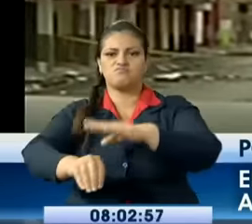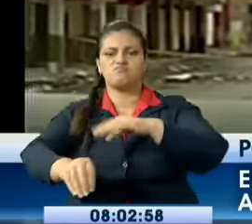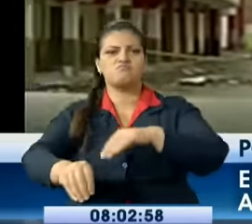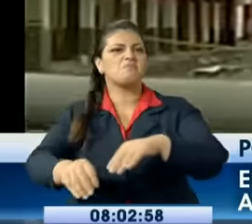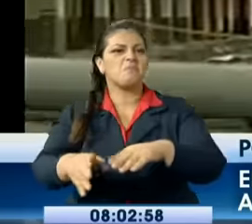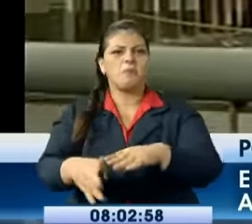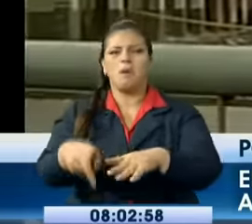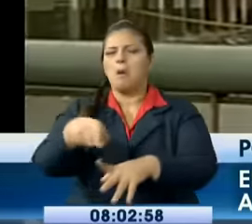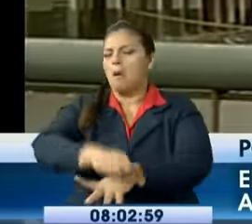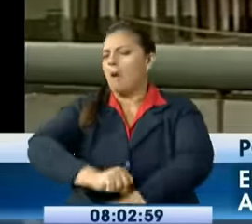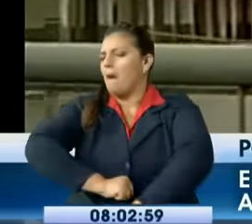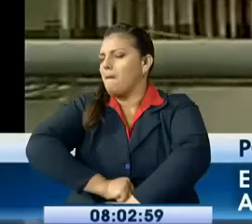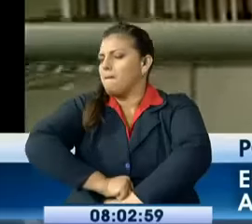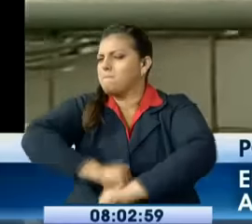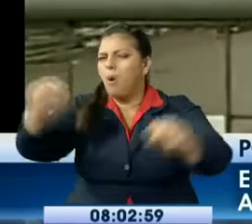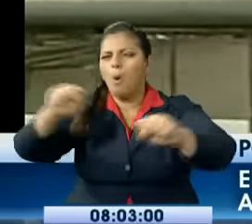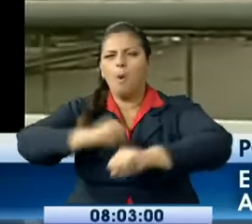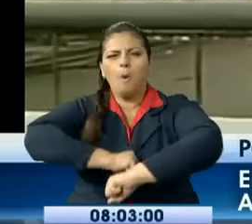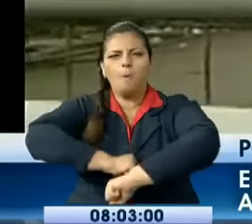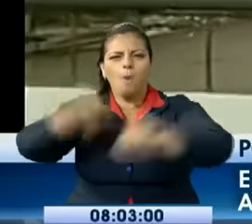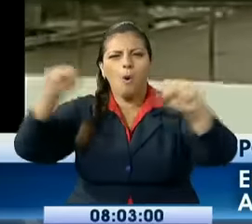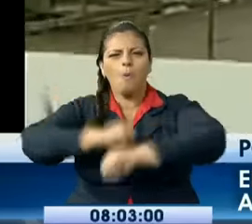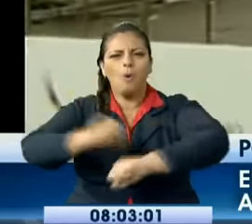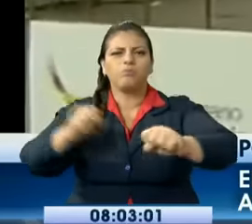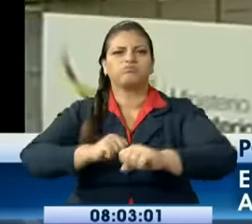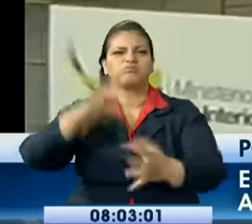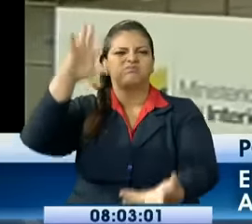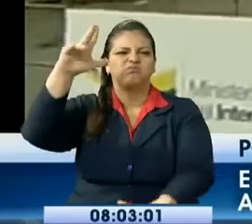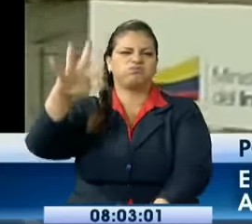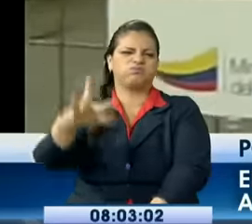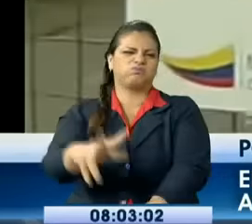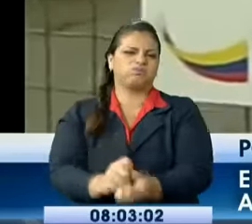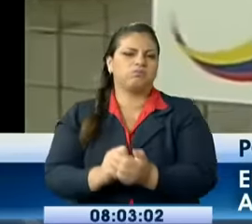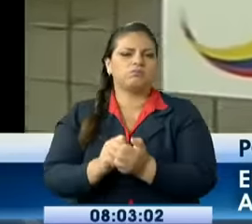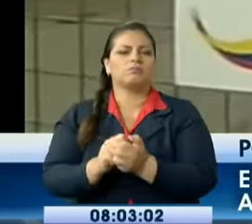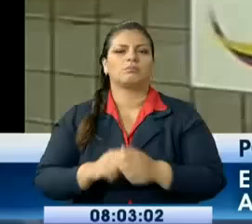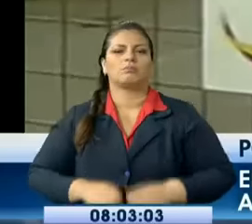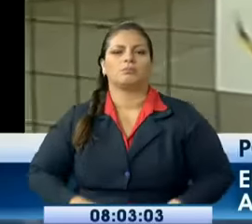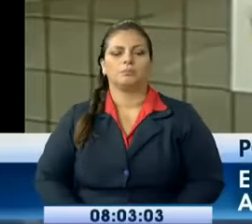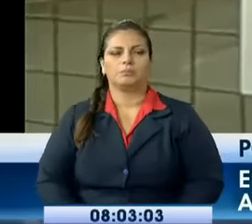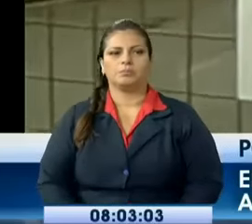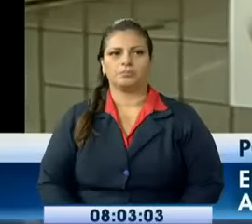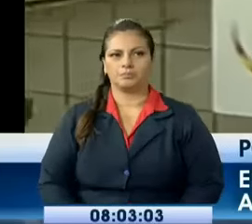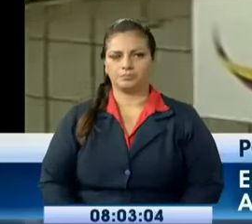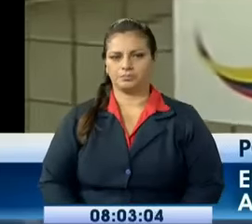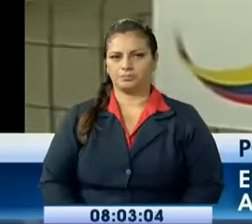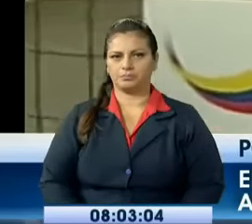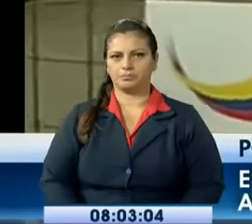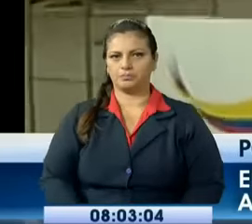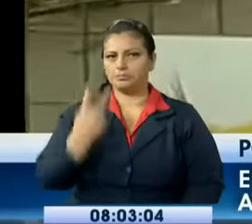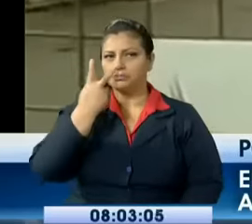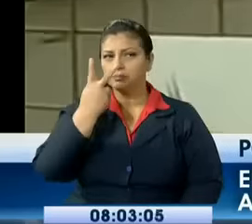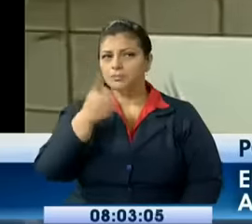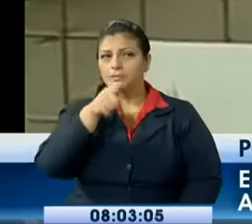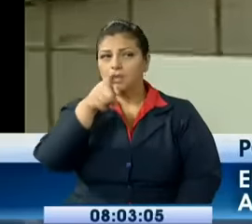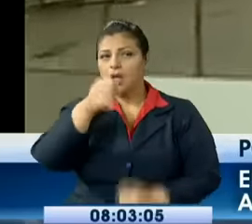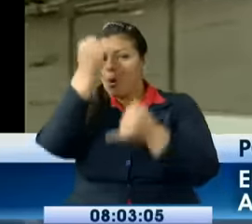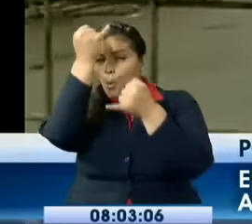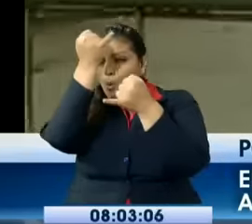poderlo retirar por completo de este lugar. Allí en ese espacio, como ustedes observan hacia el fondo, existen